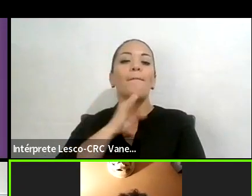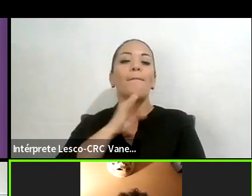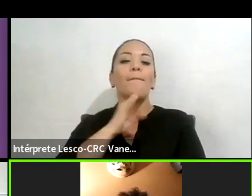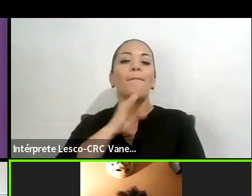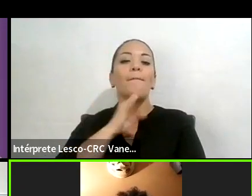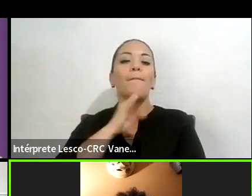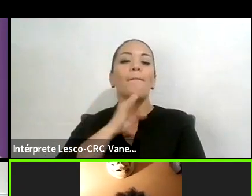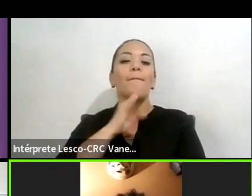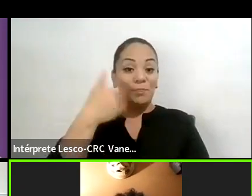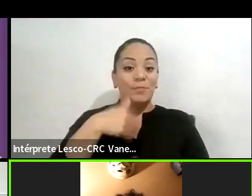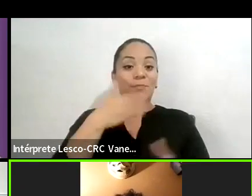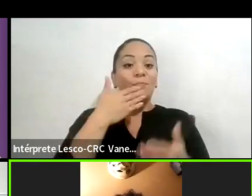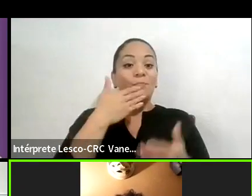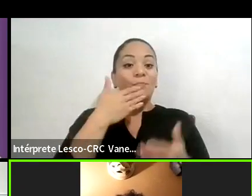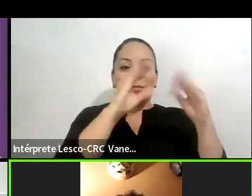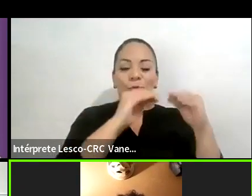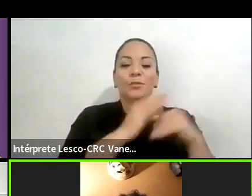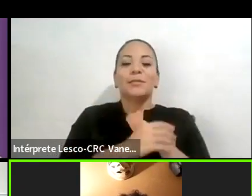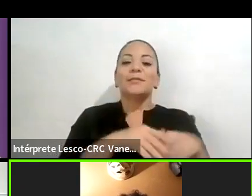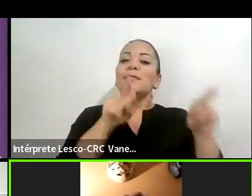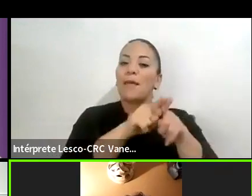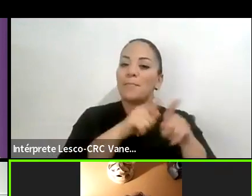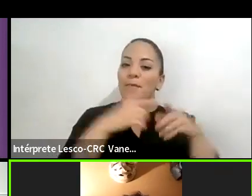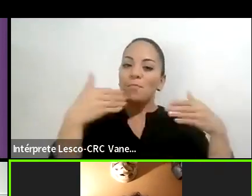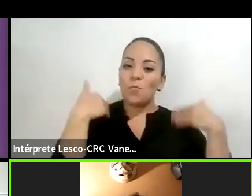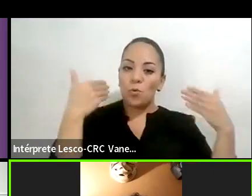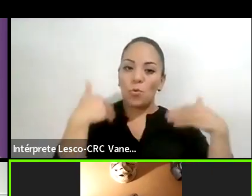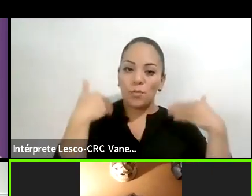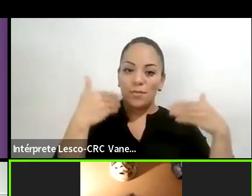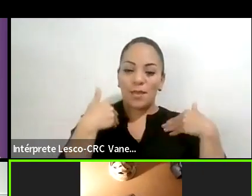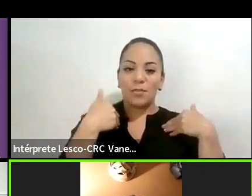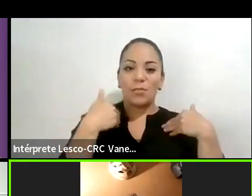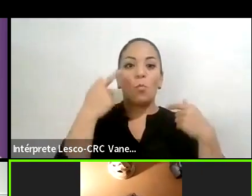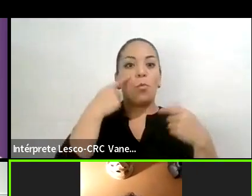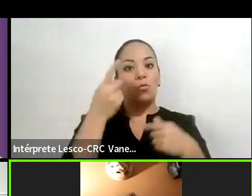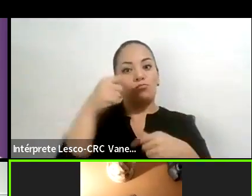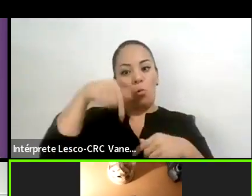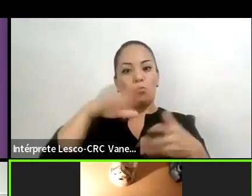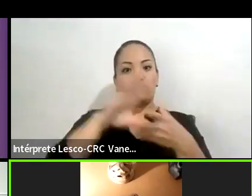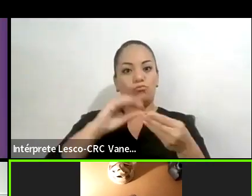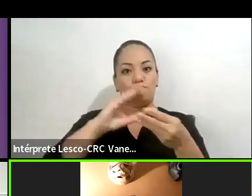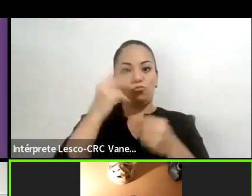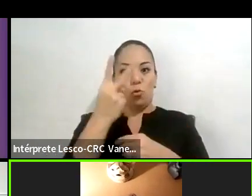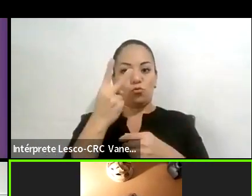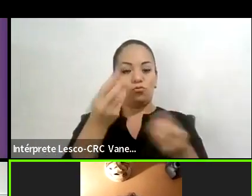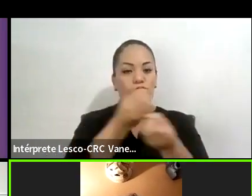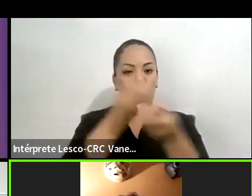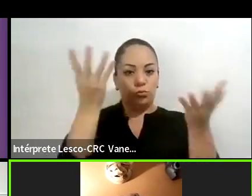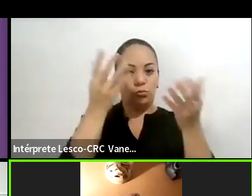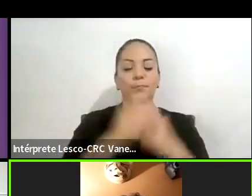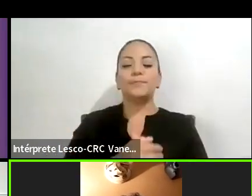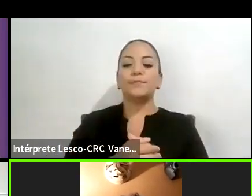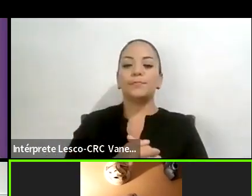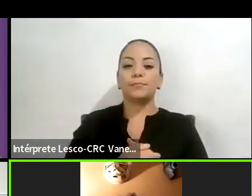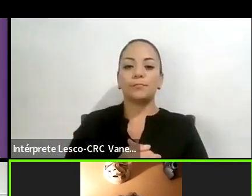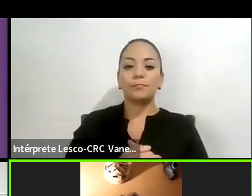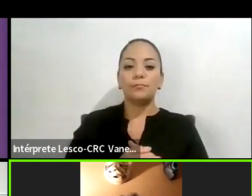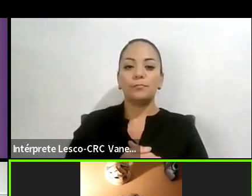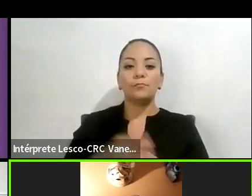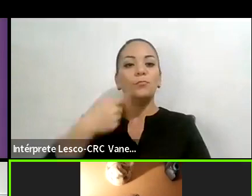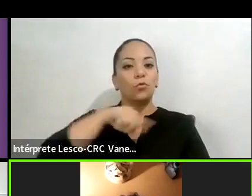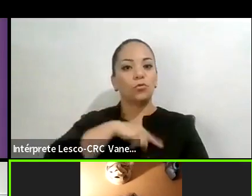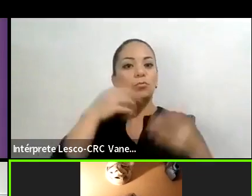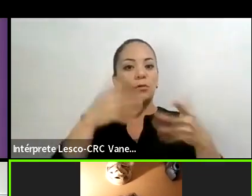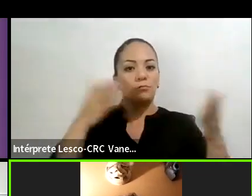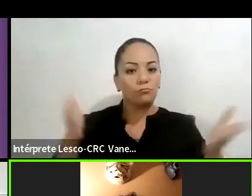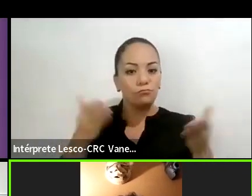Buenas noches, también muy contento por el lanzamiento de estos cuentos que de paso ya hemos impulsado